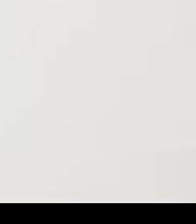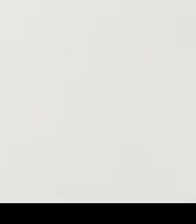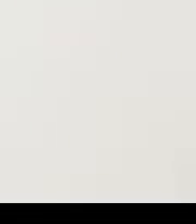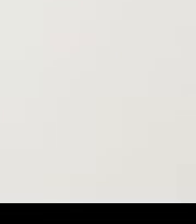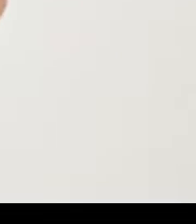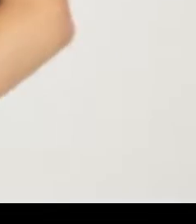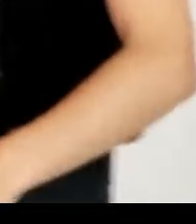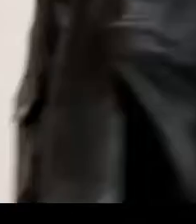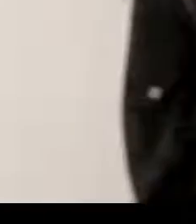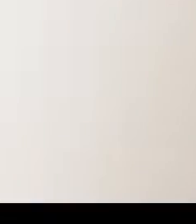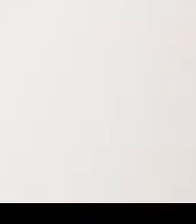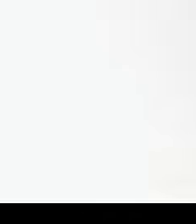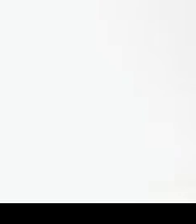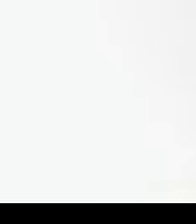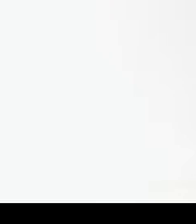yo voy a